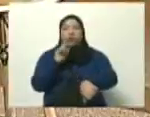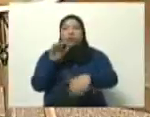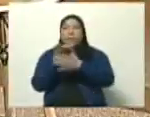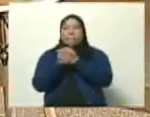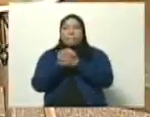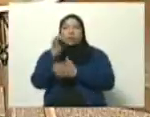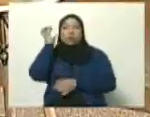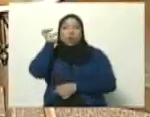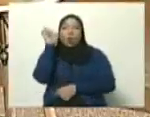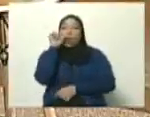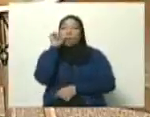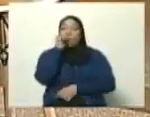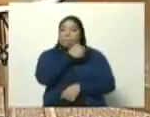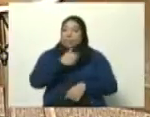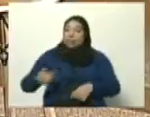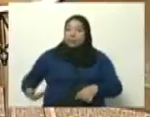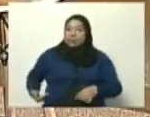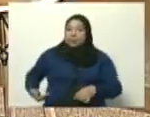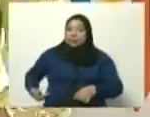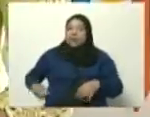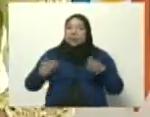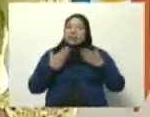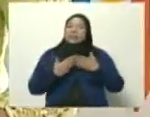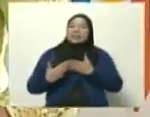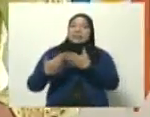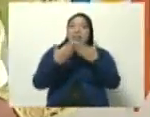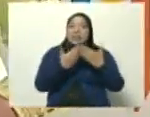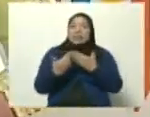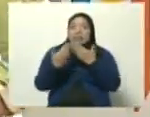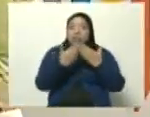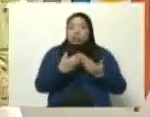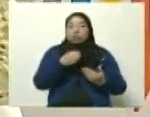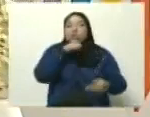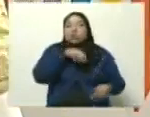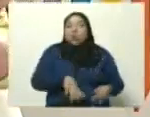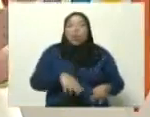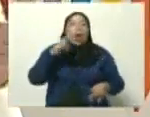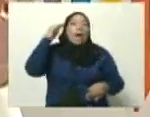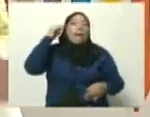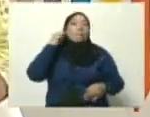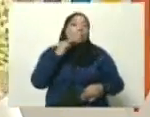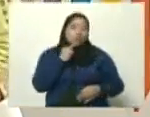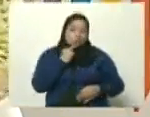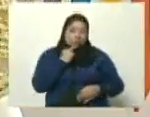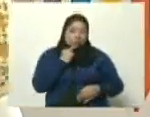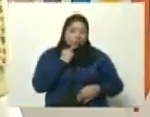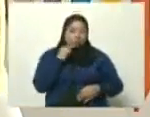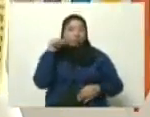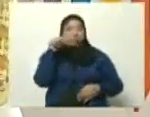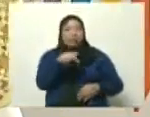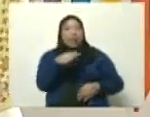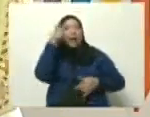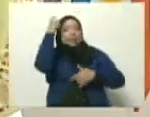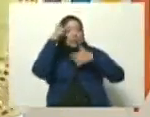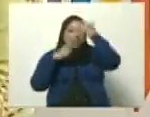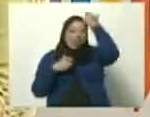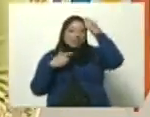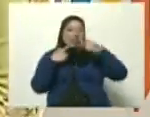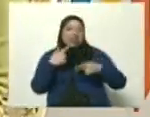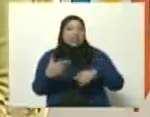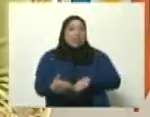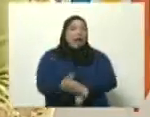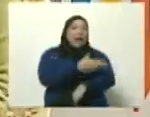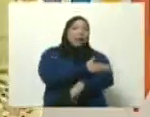Alejandro López, él es presidente del Centro de Estudios Simón Bolívar. Como lo decía el comandante Chávez, Alejandro,